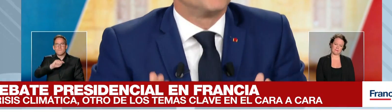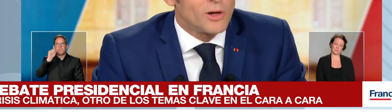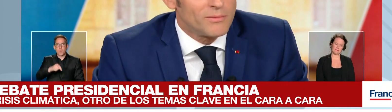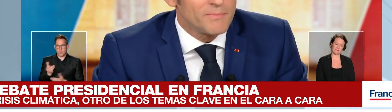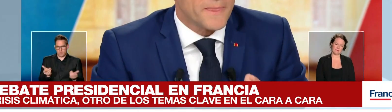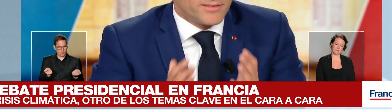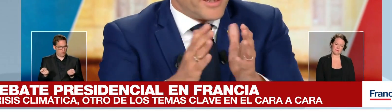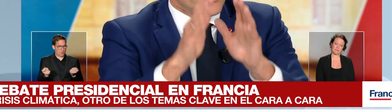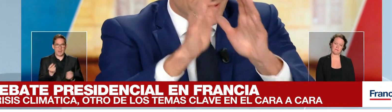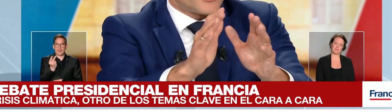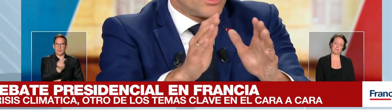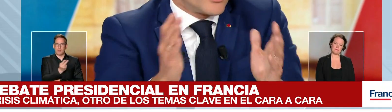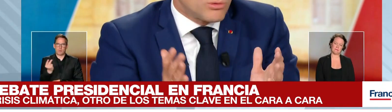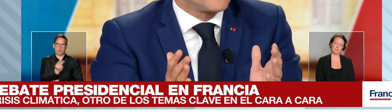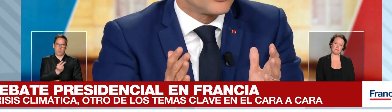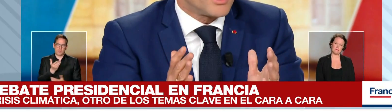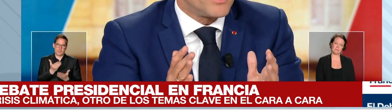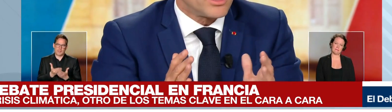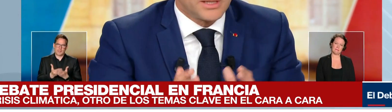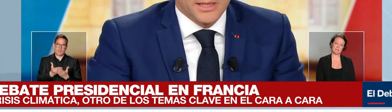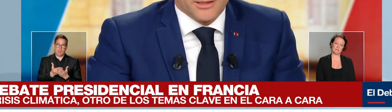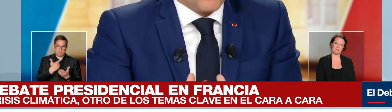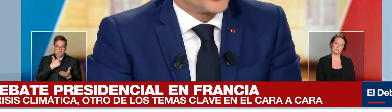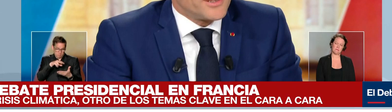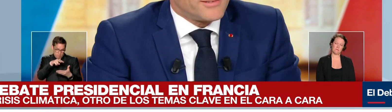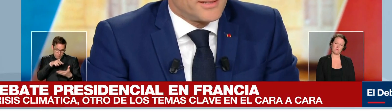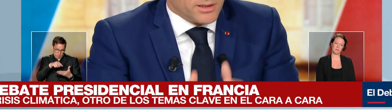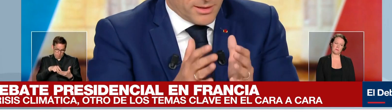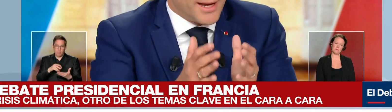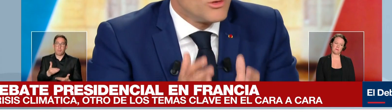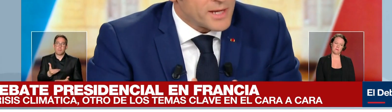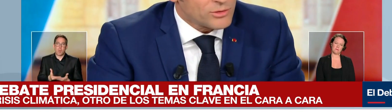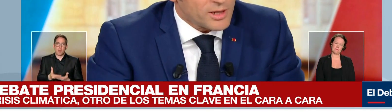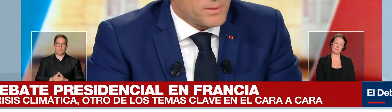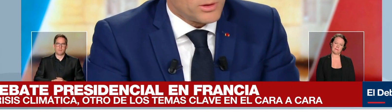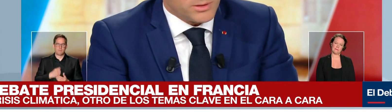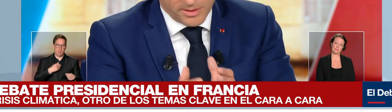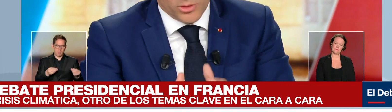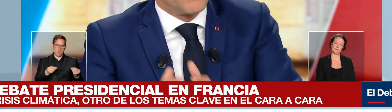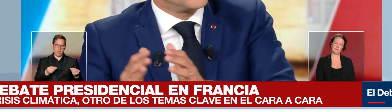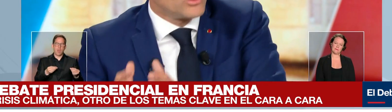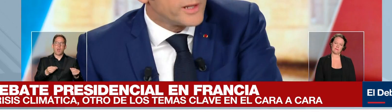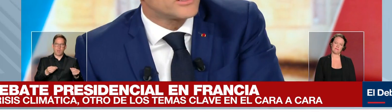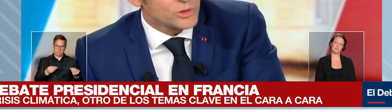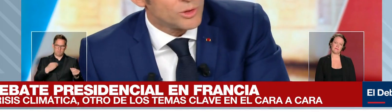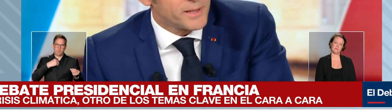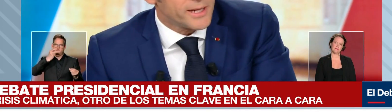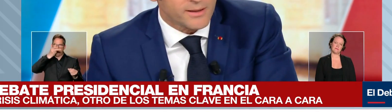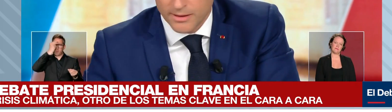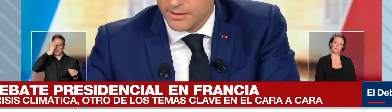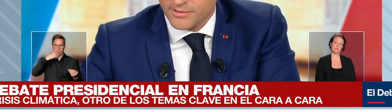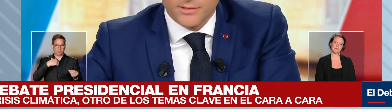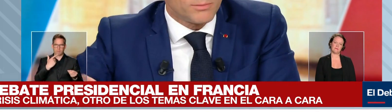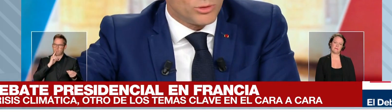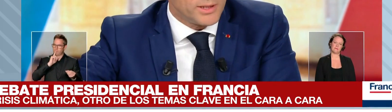perdón por la referencia al mismo tiempo a los autores, es exactamente la conclusión de este reporte. Es por eso que decidí, ante este reporte, un programa